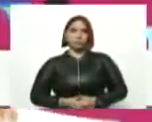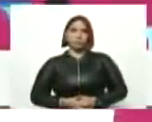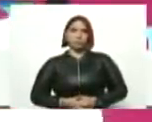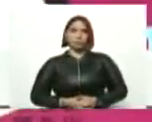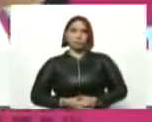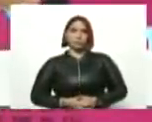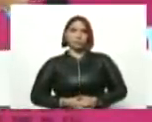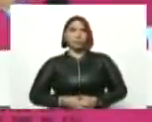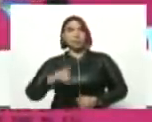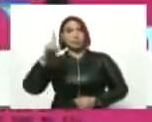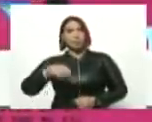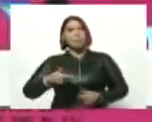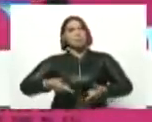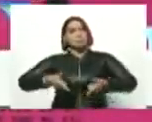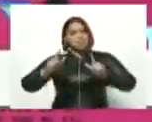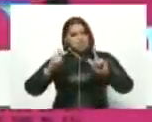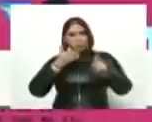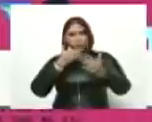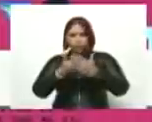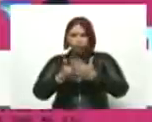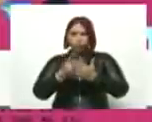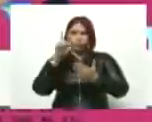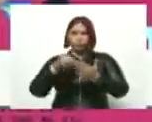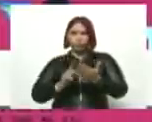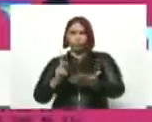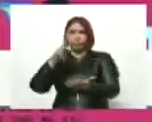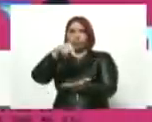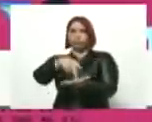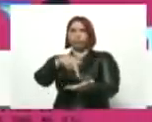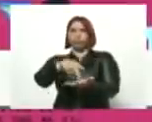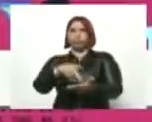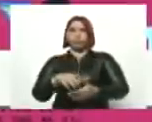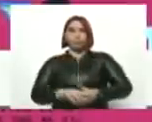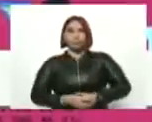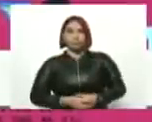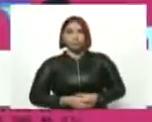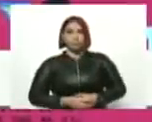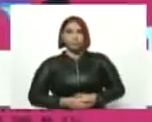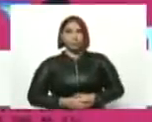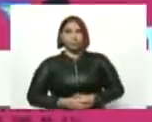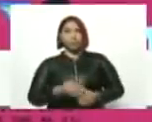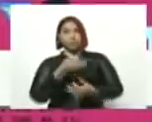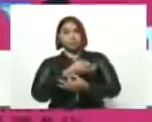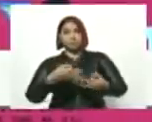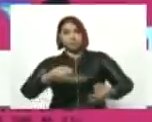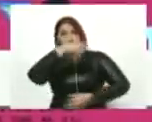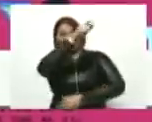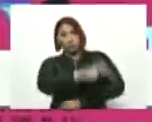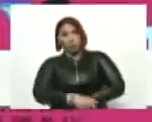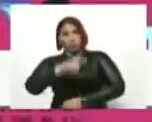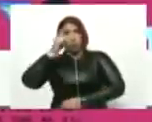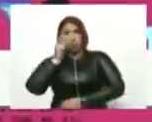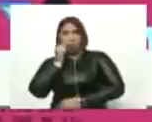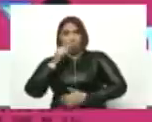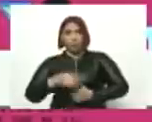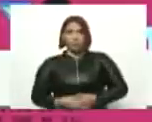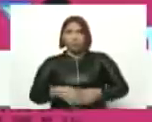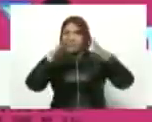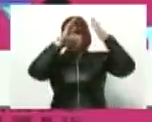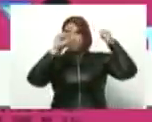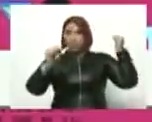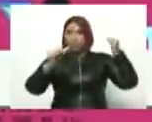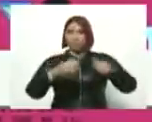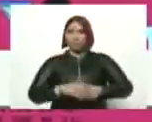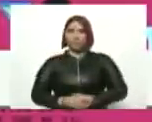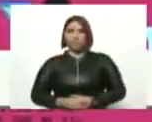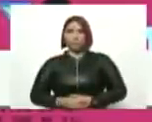Quiero destacar, si me permiten, la presencia del el excelentísimo señor Ri Sung Hil, embajador de la República